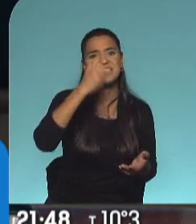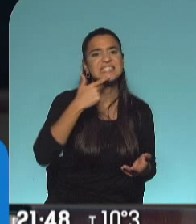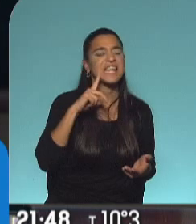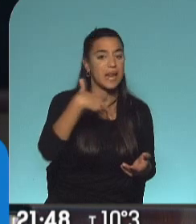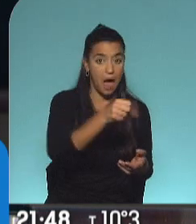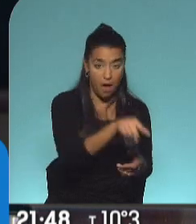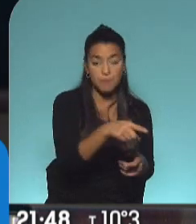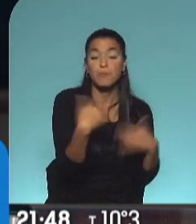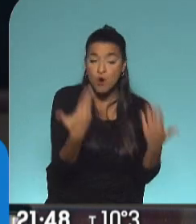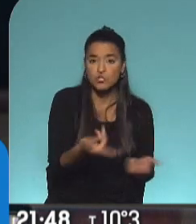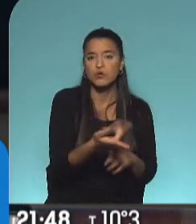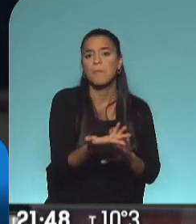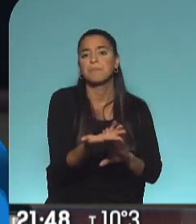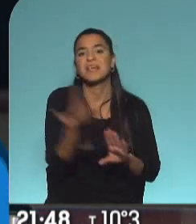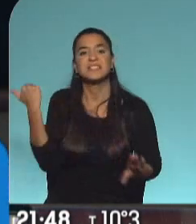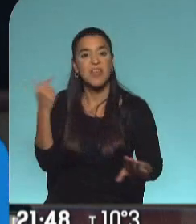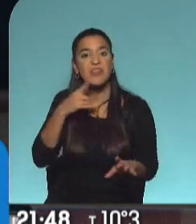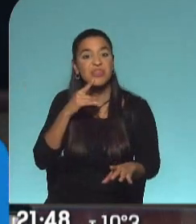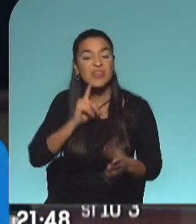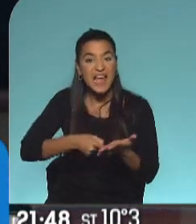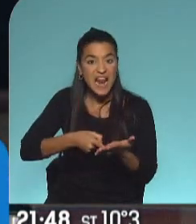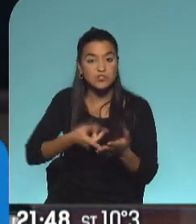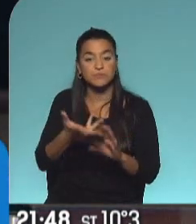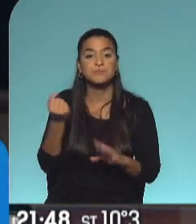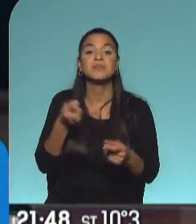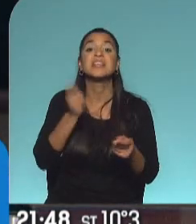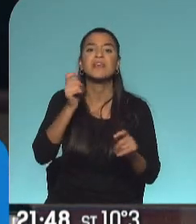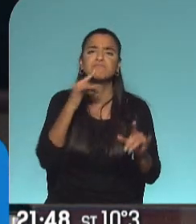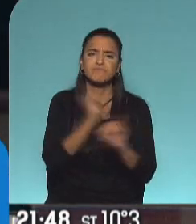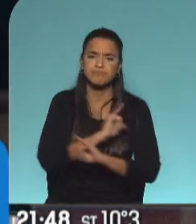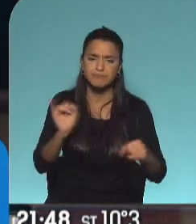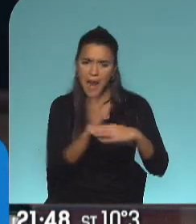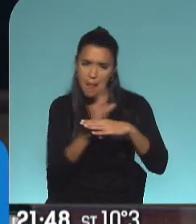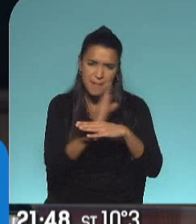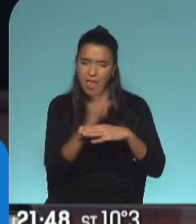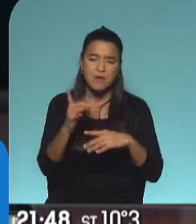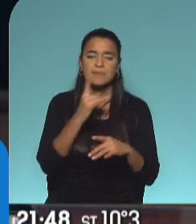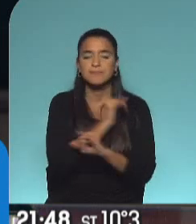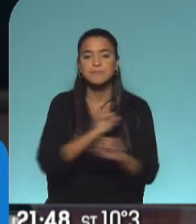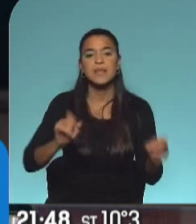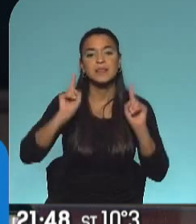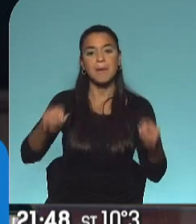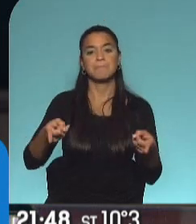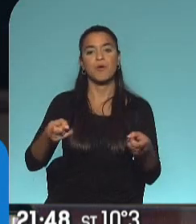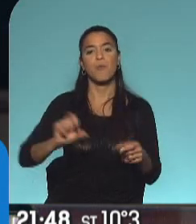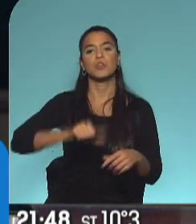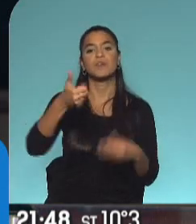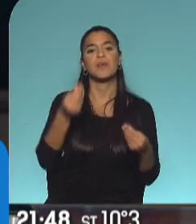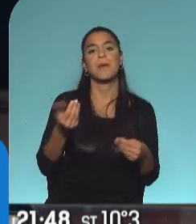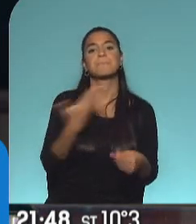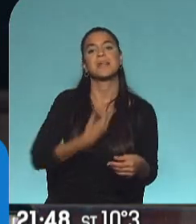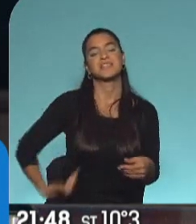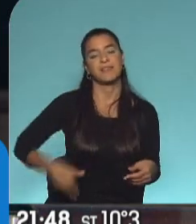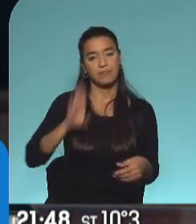piden que retiren esta declaración. En el medio, ¿quién hizo el anuncio y quién también se lo puso como un triunfo diplomático? El presidente de